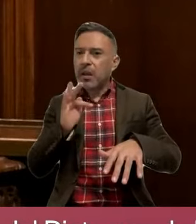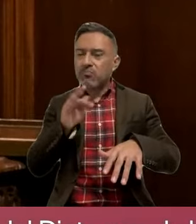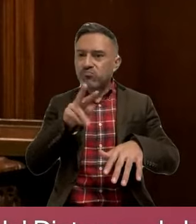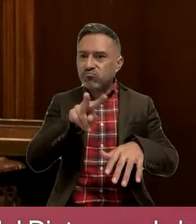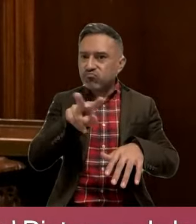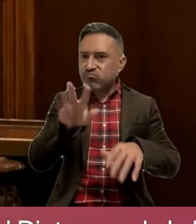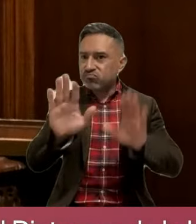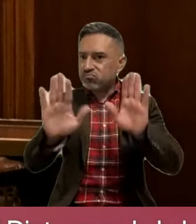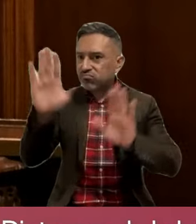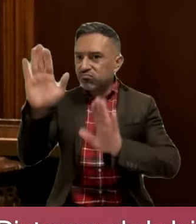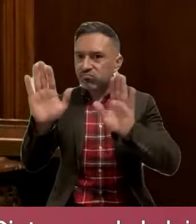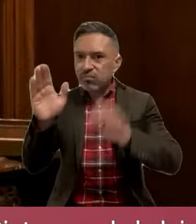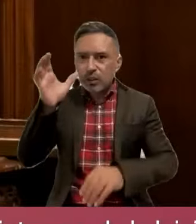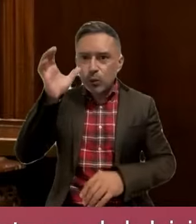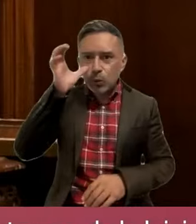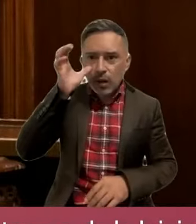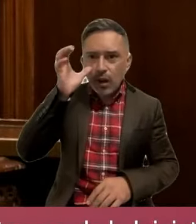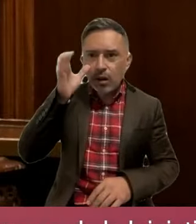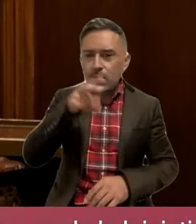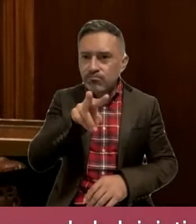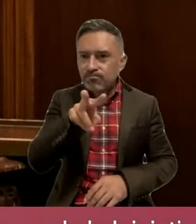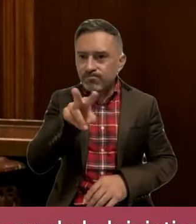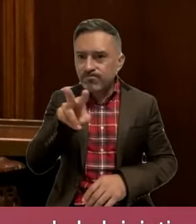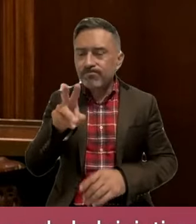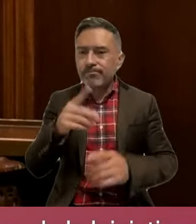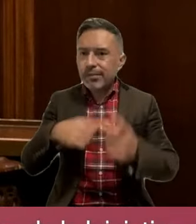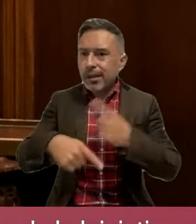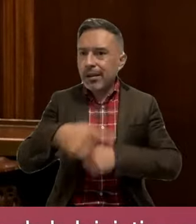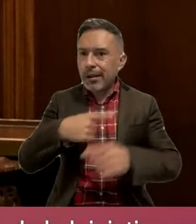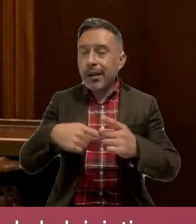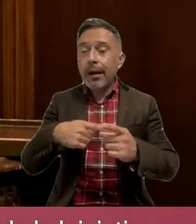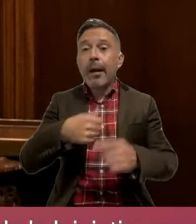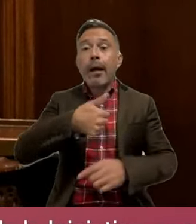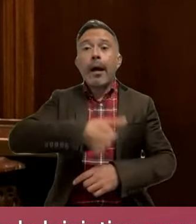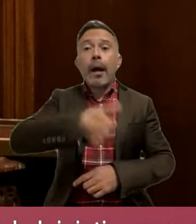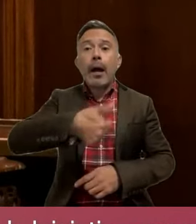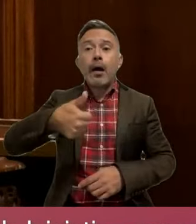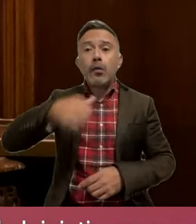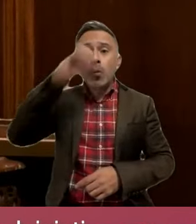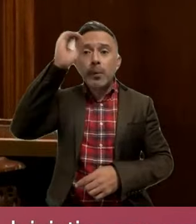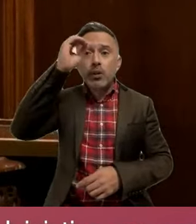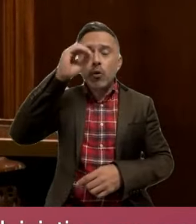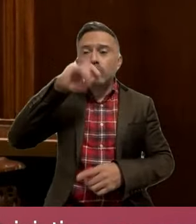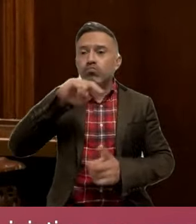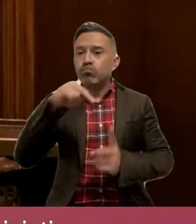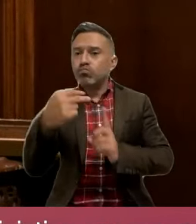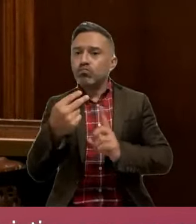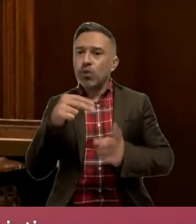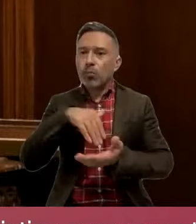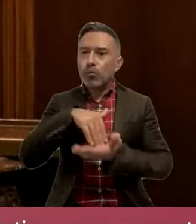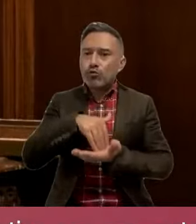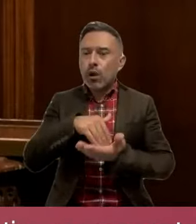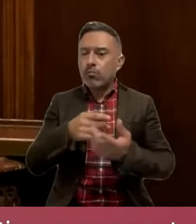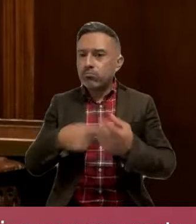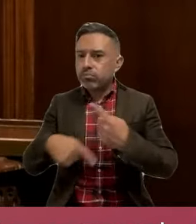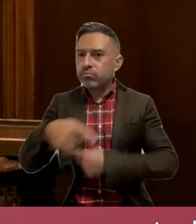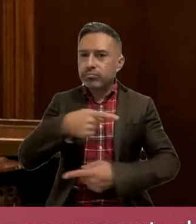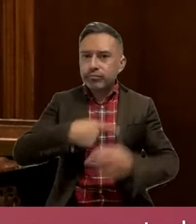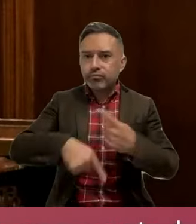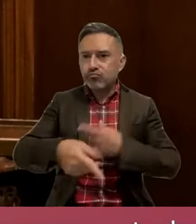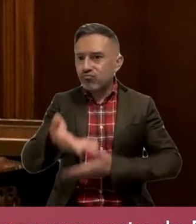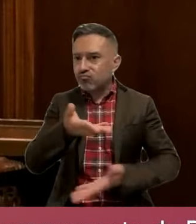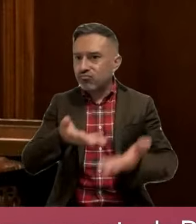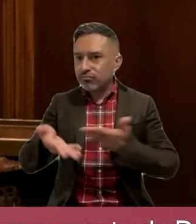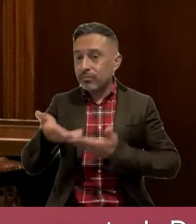permite debatir todas y cada una de nuestras posturas. Y esto pues